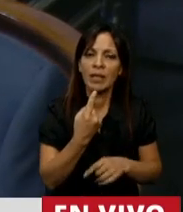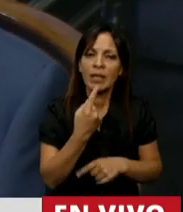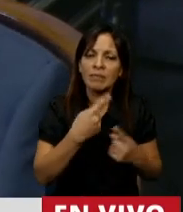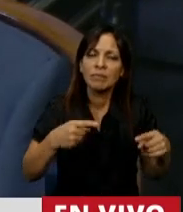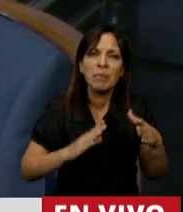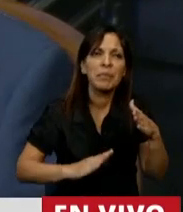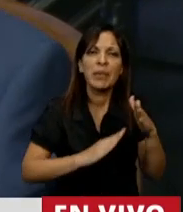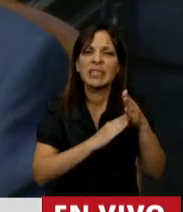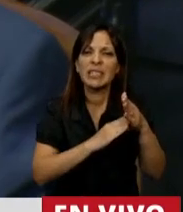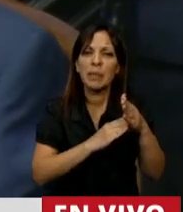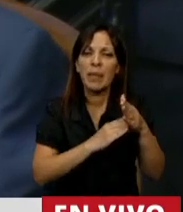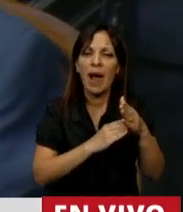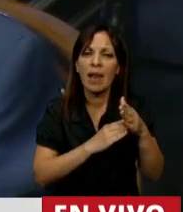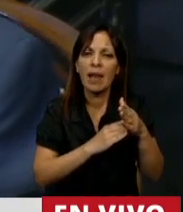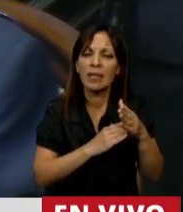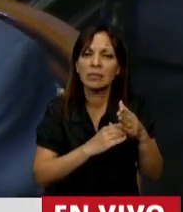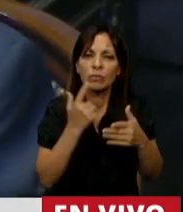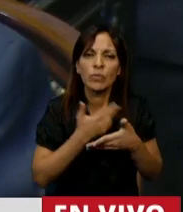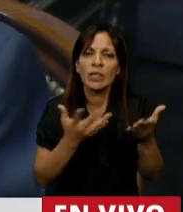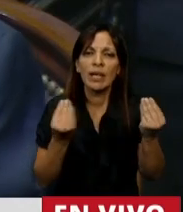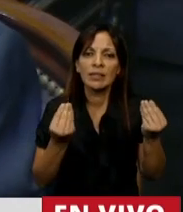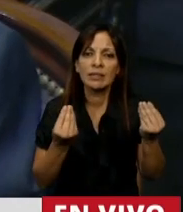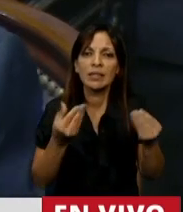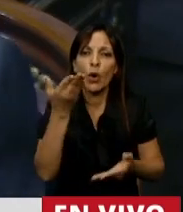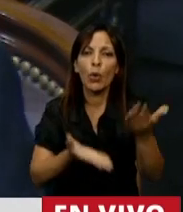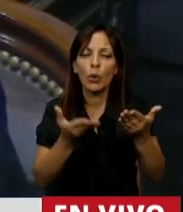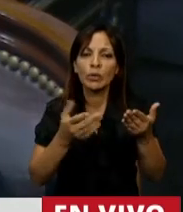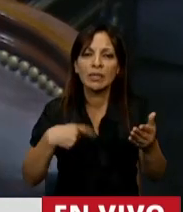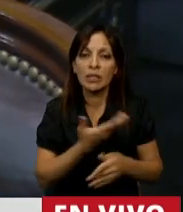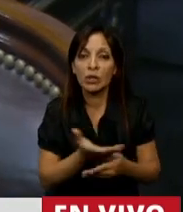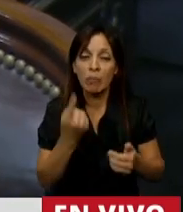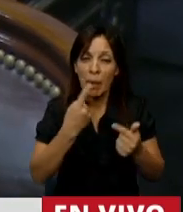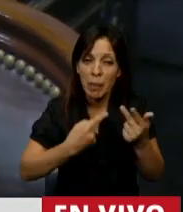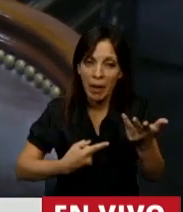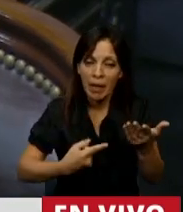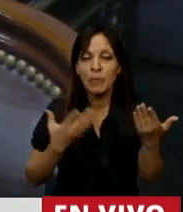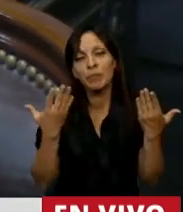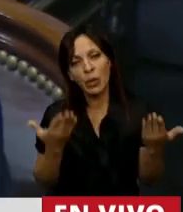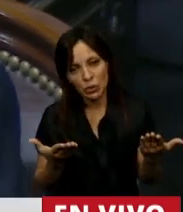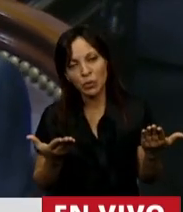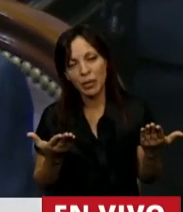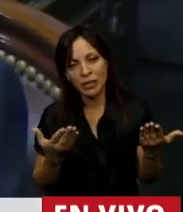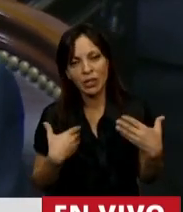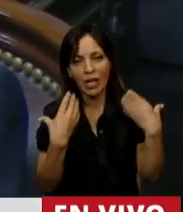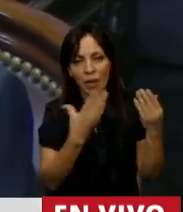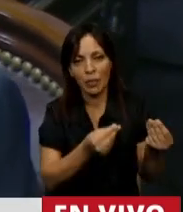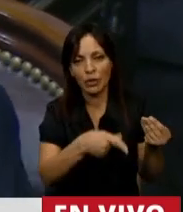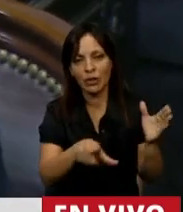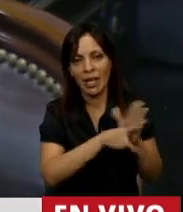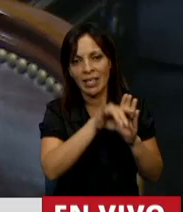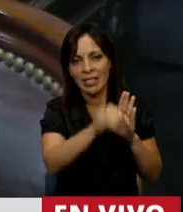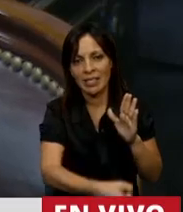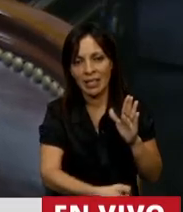nuestras principales banderas, que es la justicia social. Por todo esto, obviamente, voy a apoyar este